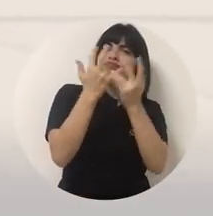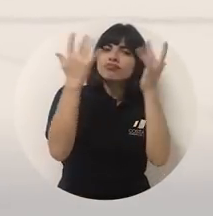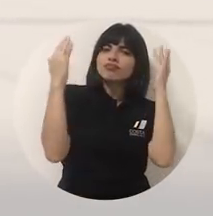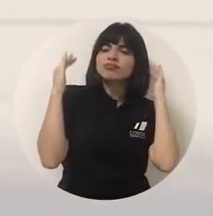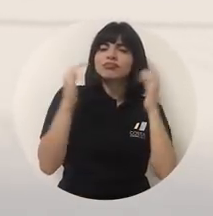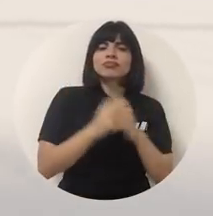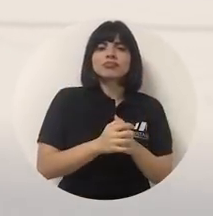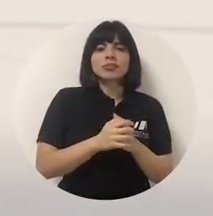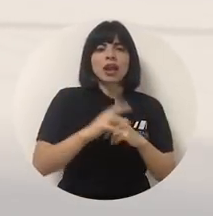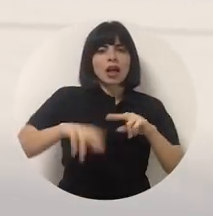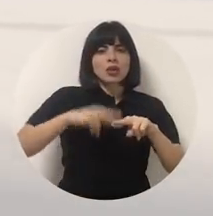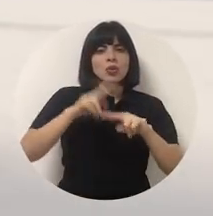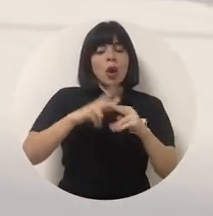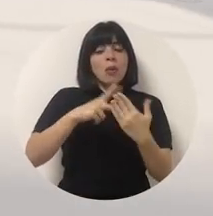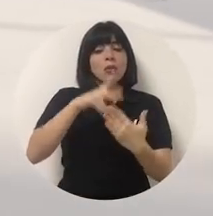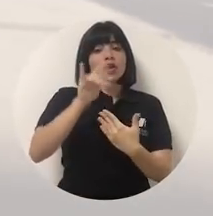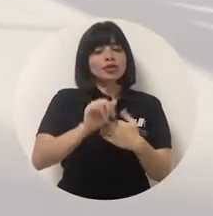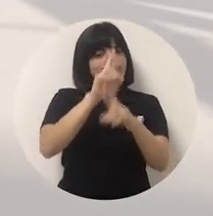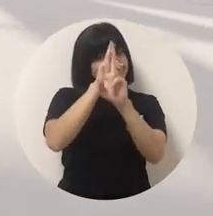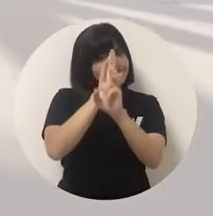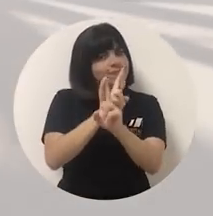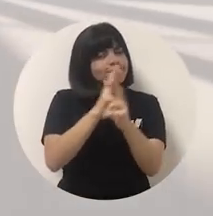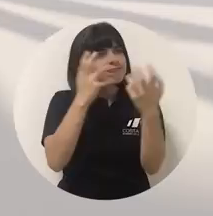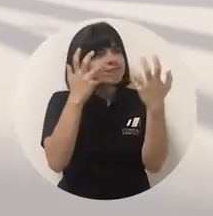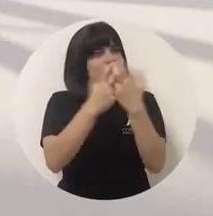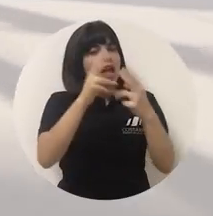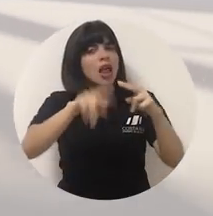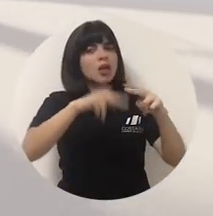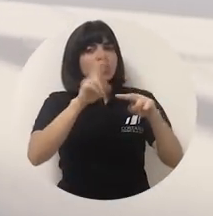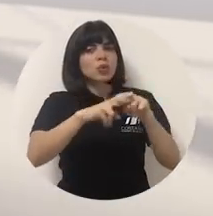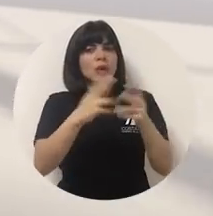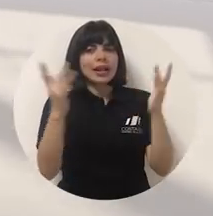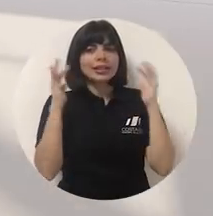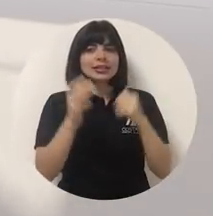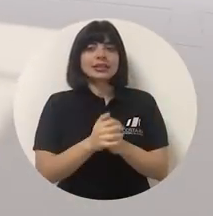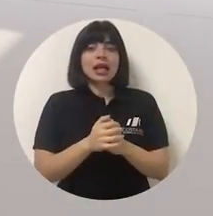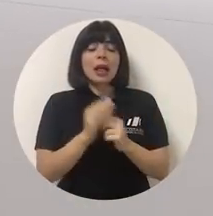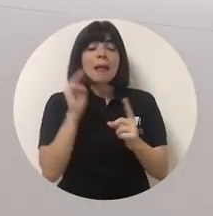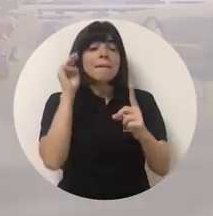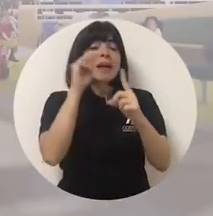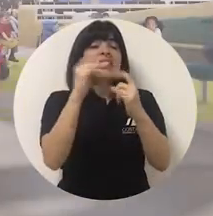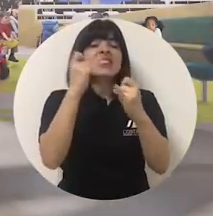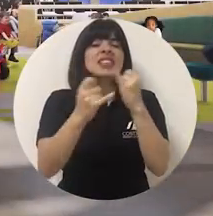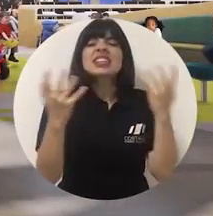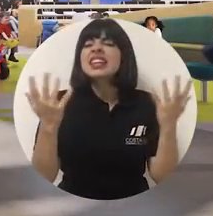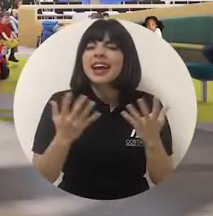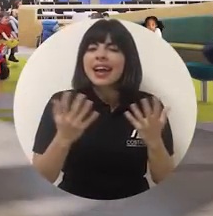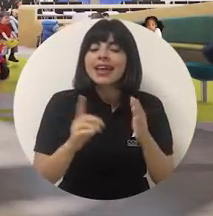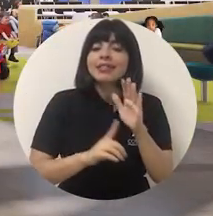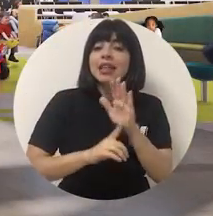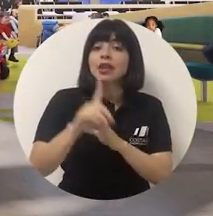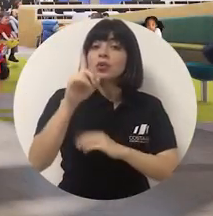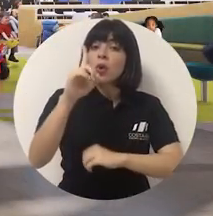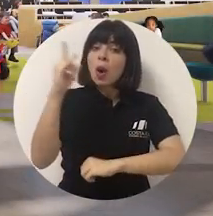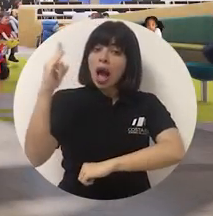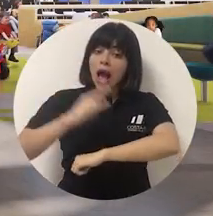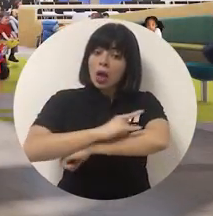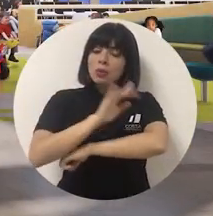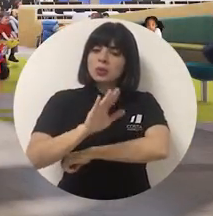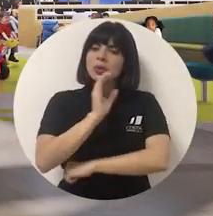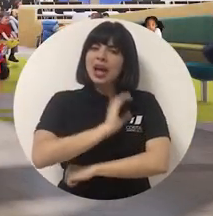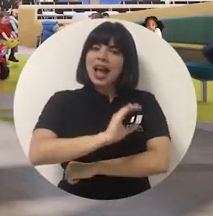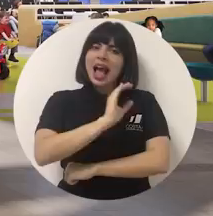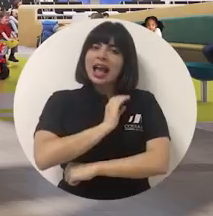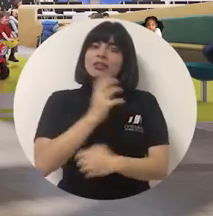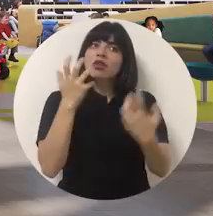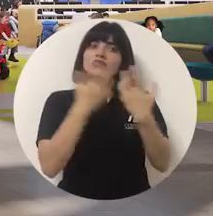e integración biológica, un proyecto respetuoso y en armonía con la naturaleza. La meta final es el desarrollo de un aeropuerto con